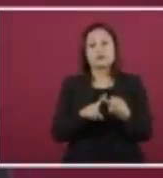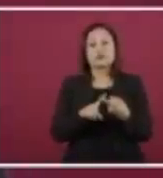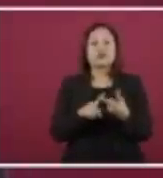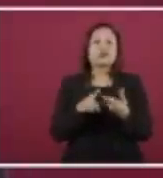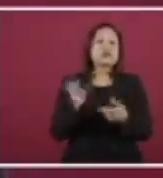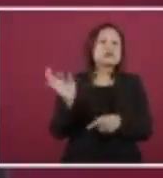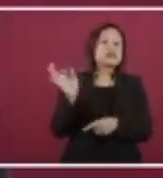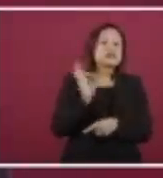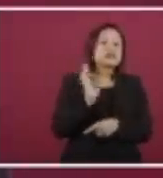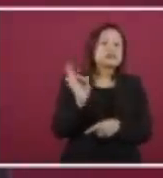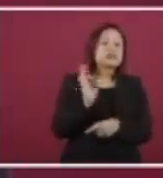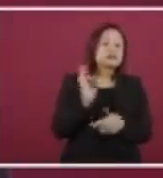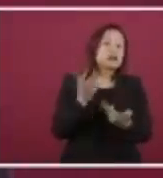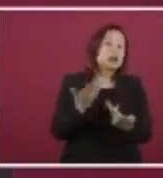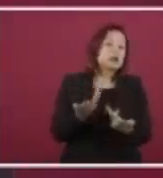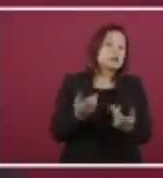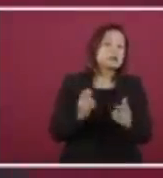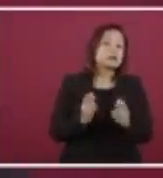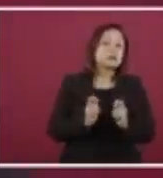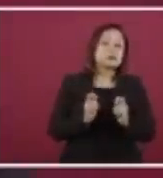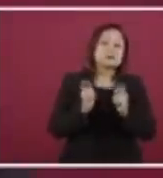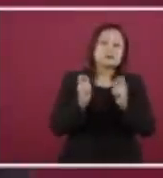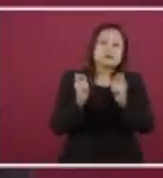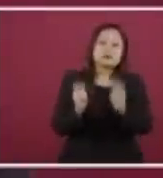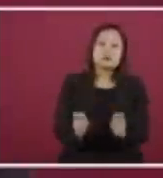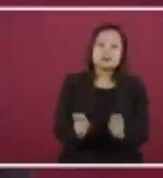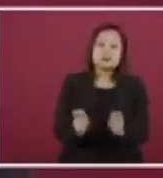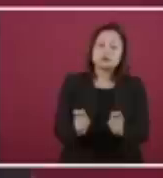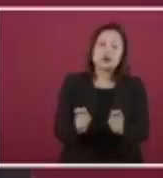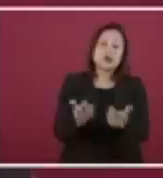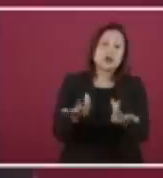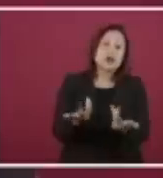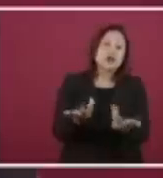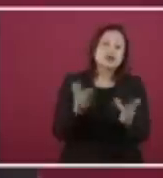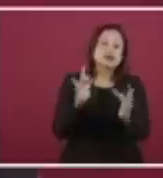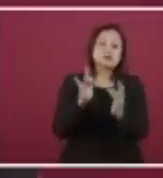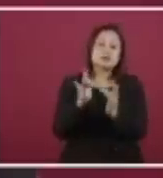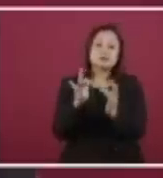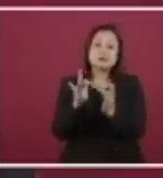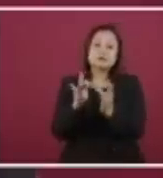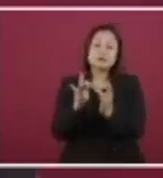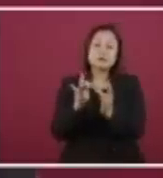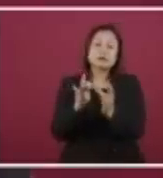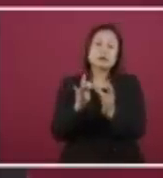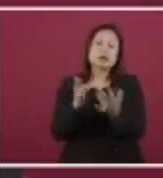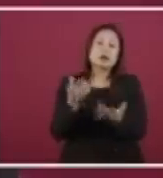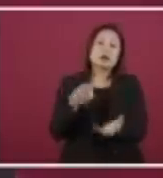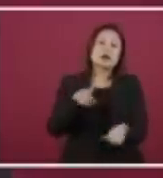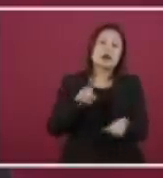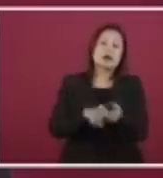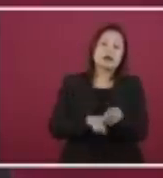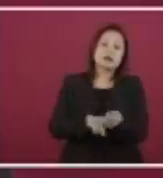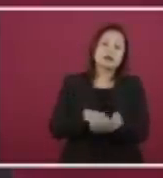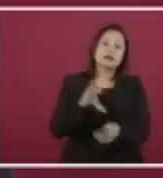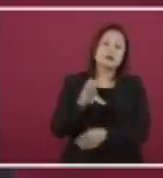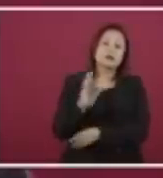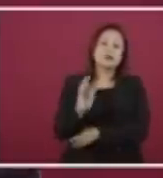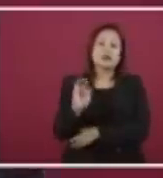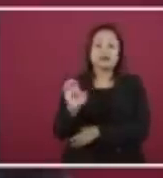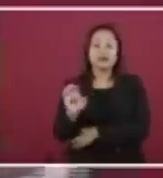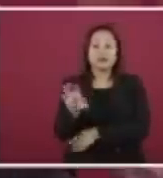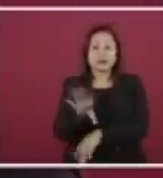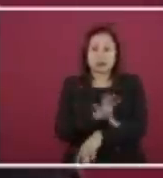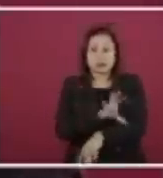concesión de las redes, de las líneas de la Comisión Federal de Electricidad, que